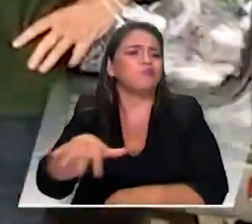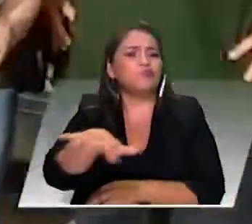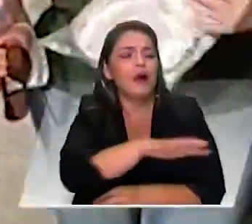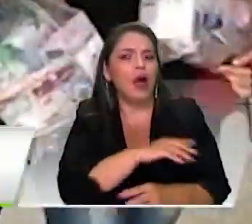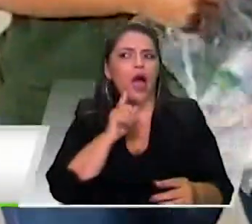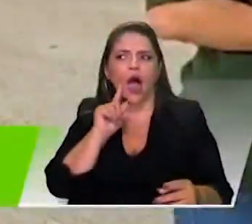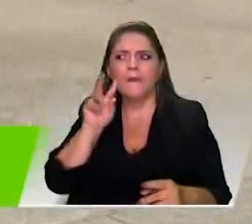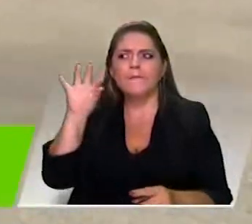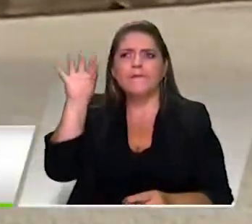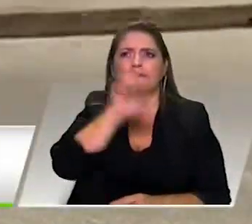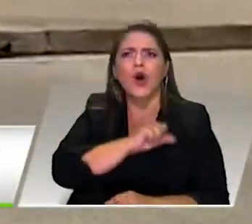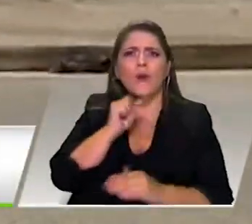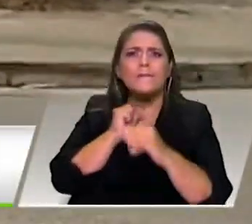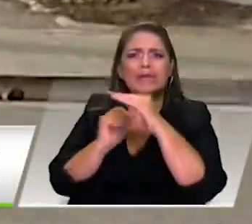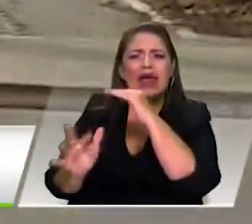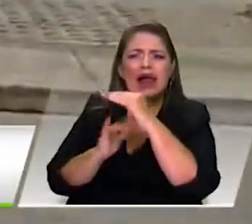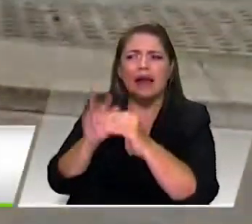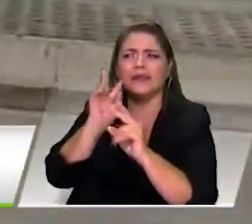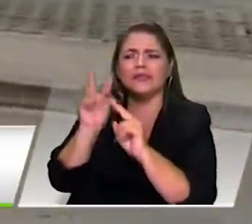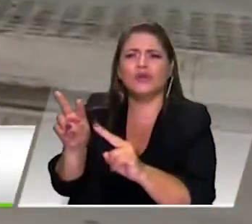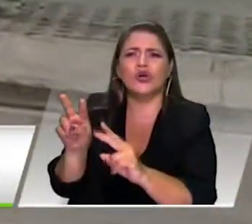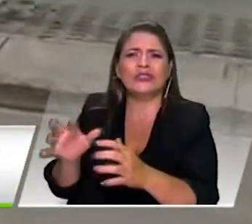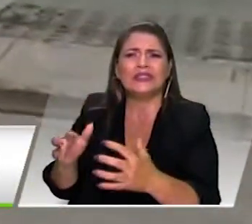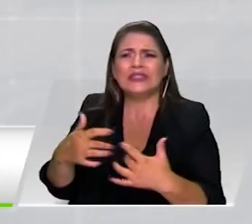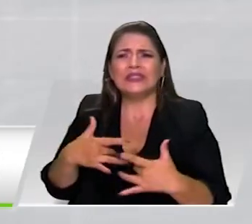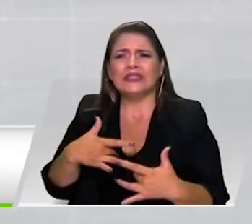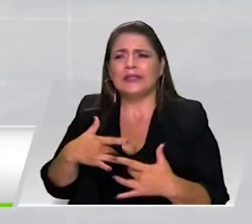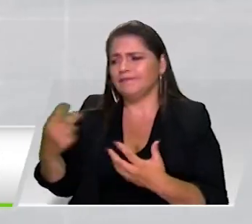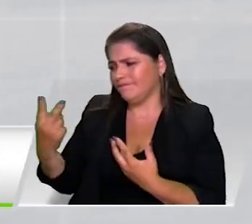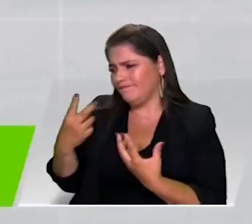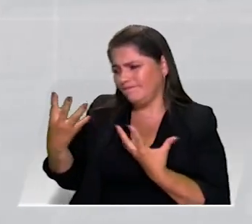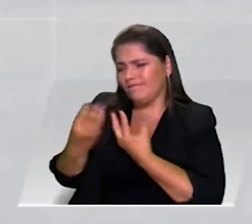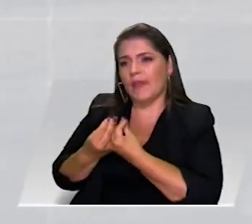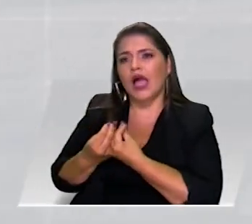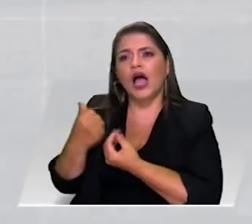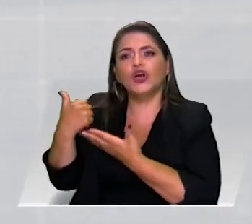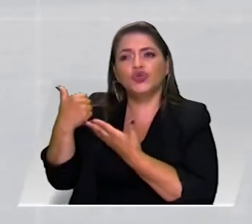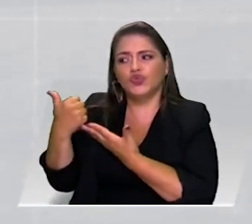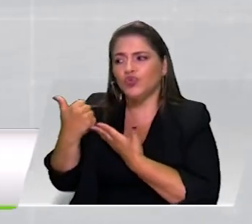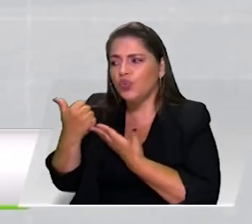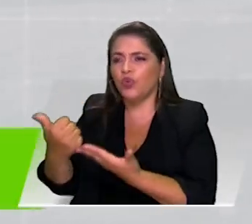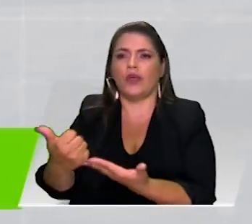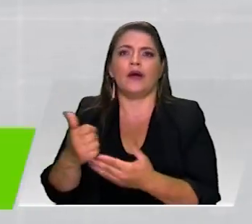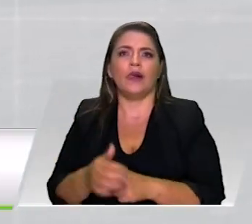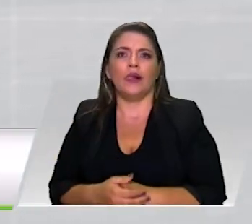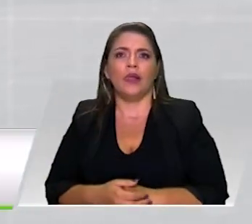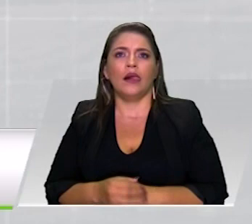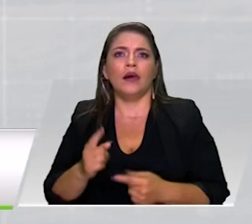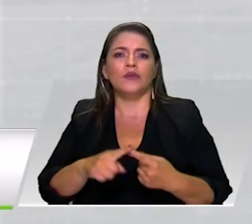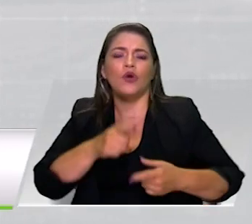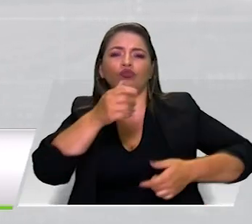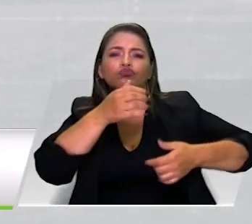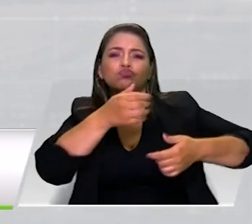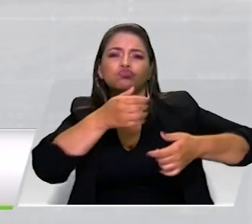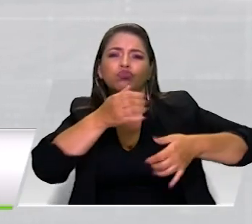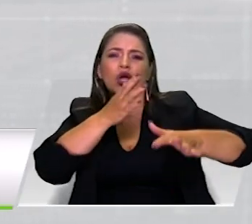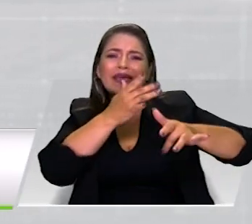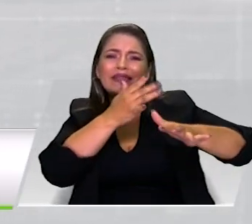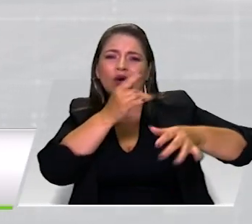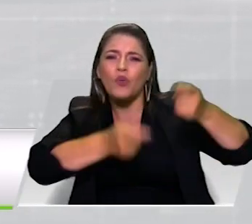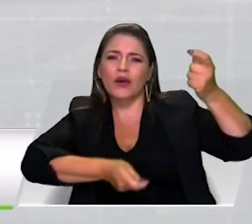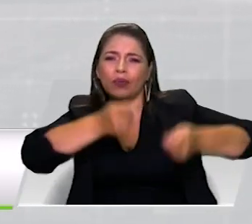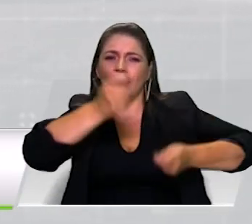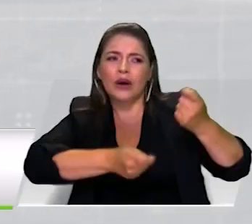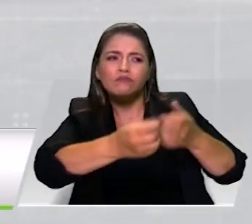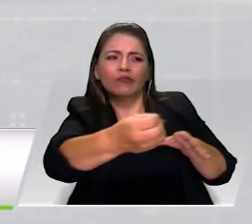Desde eso pensaron en ayudar a esta población. Recolectando ayudas en la central mayorista de abastos